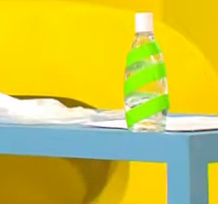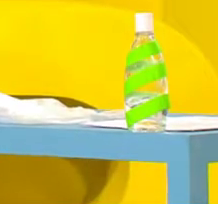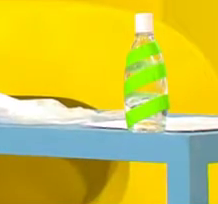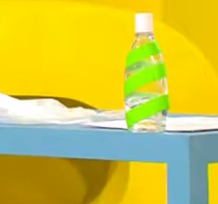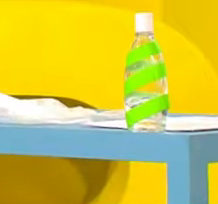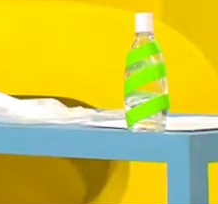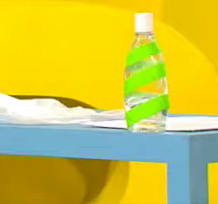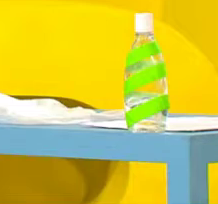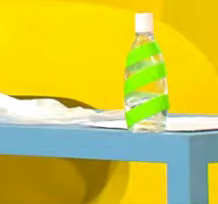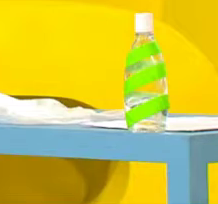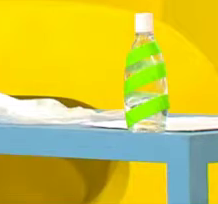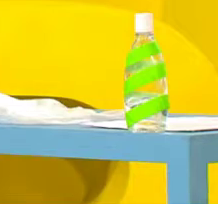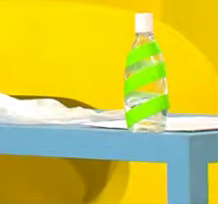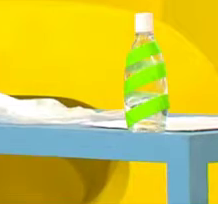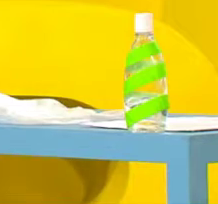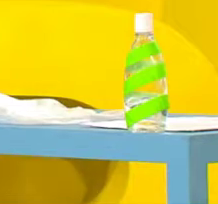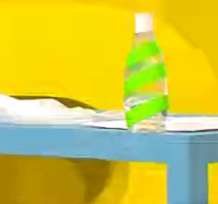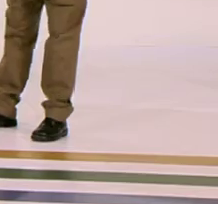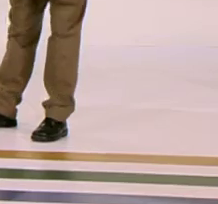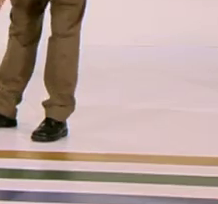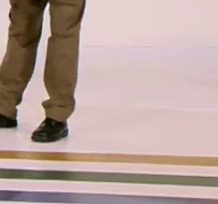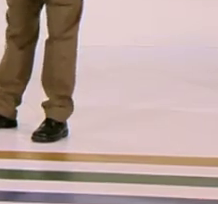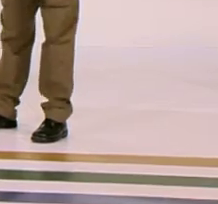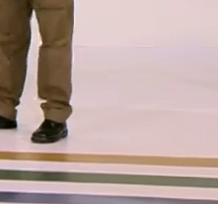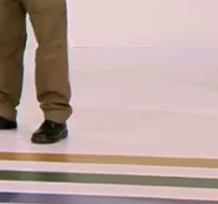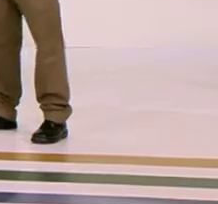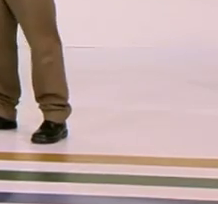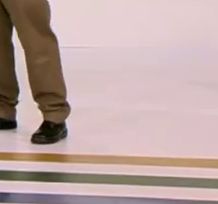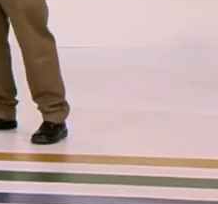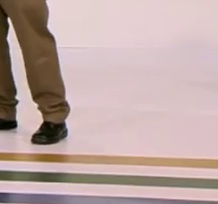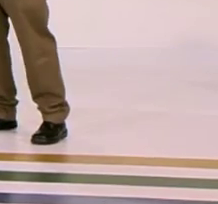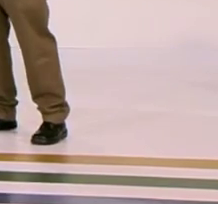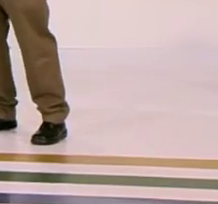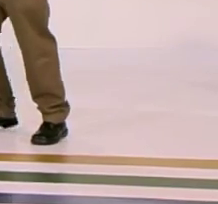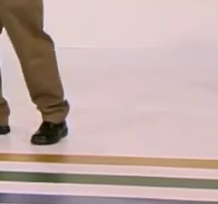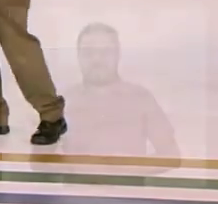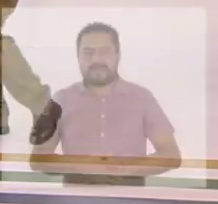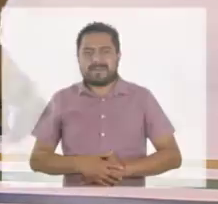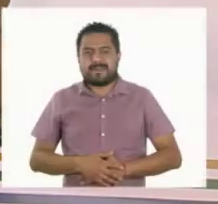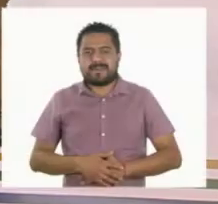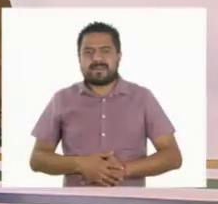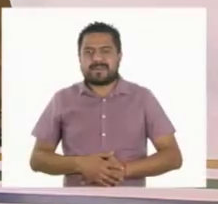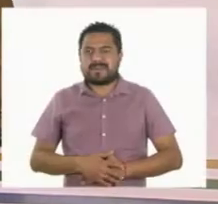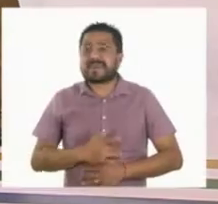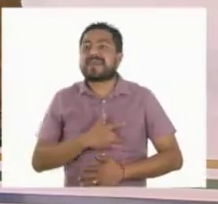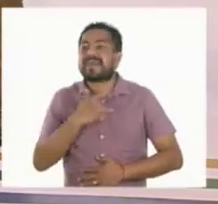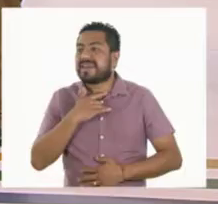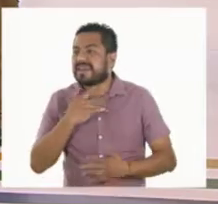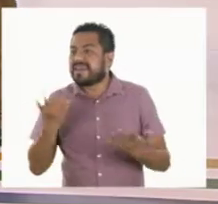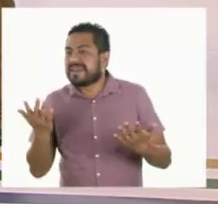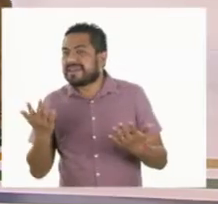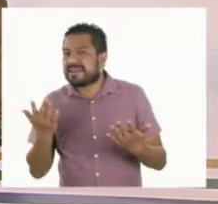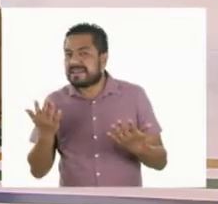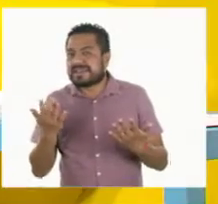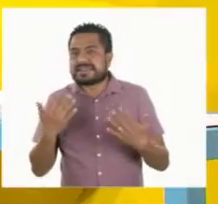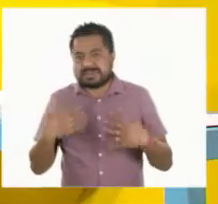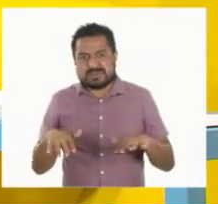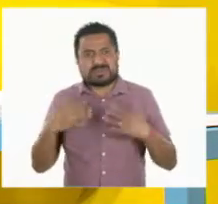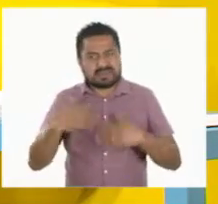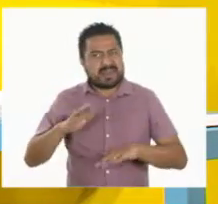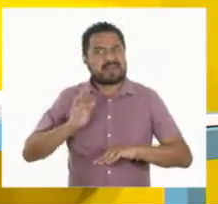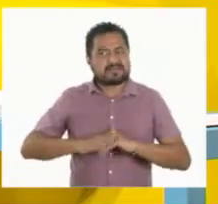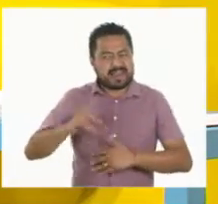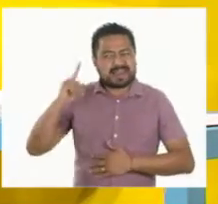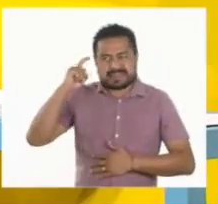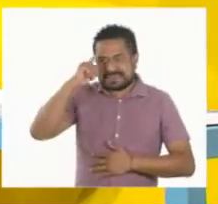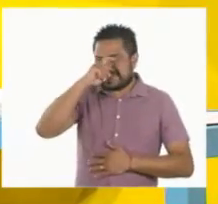Juan, Paco, Pedro de la Mar. La, la, la, la, la, la, la, la. ¿Qué te pareció? Empieza a complicarse, ¿sí? Empieza